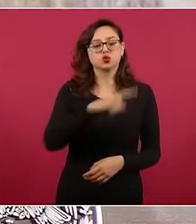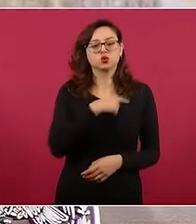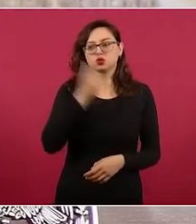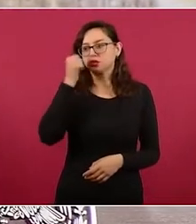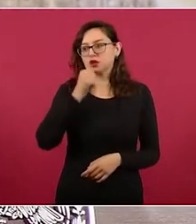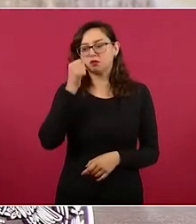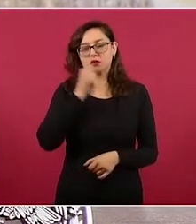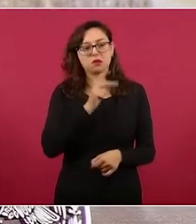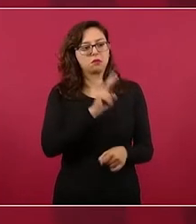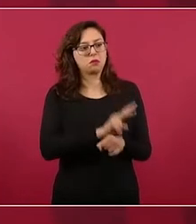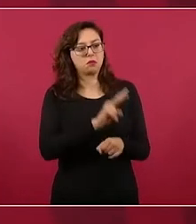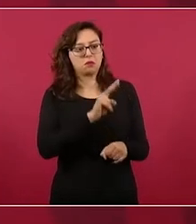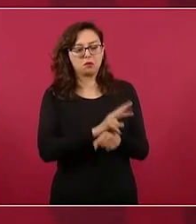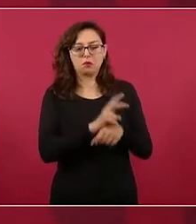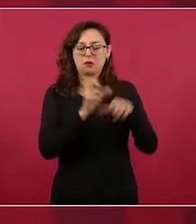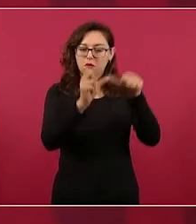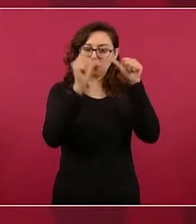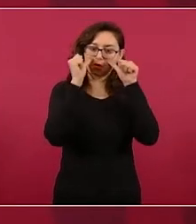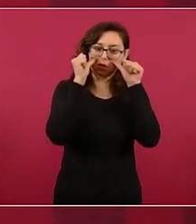y